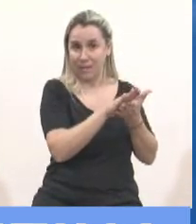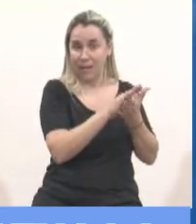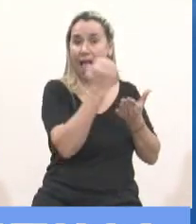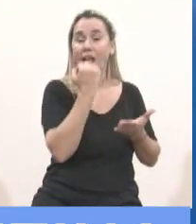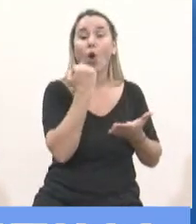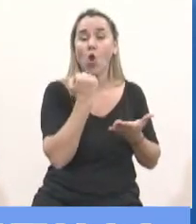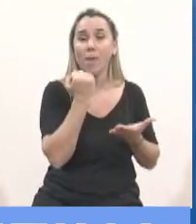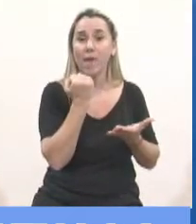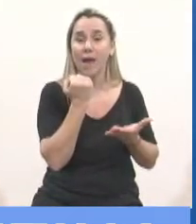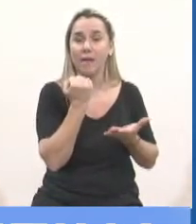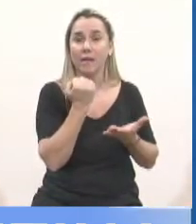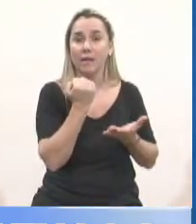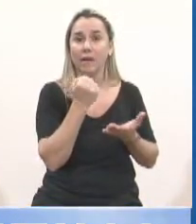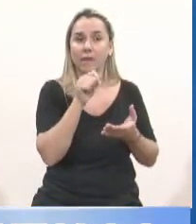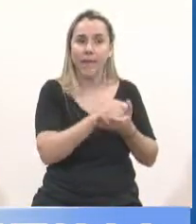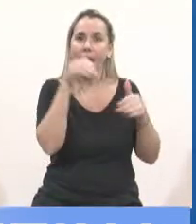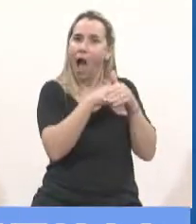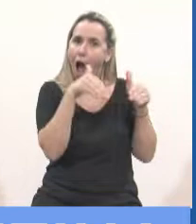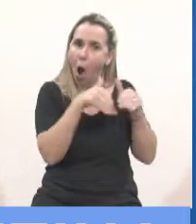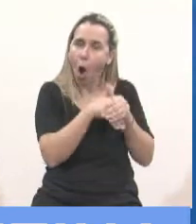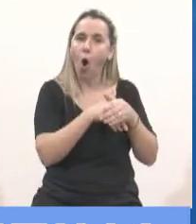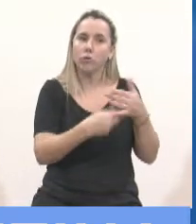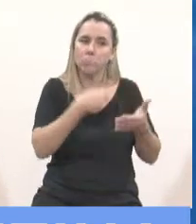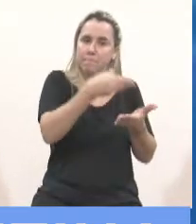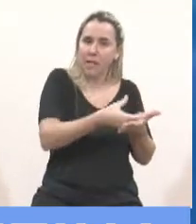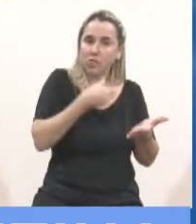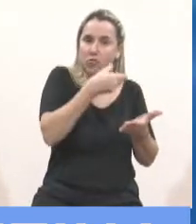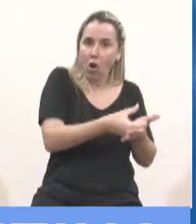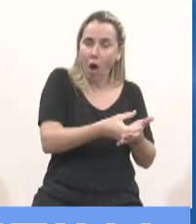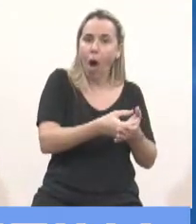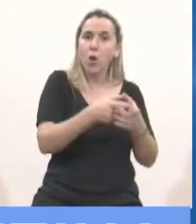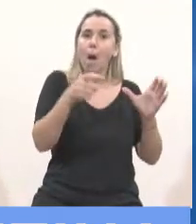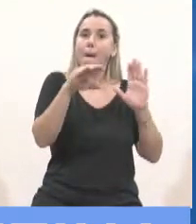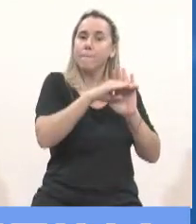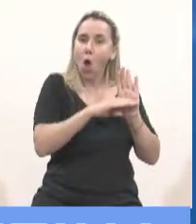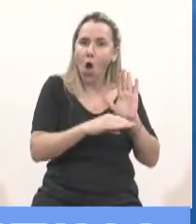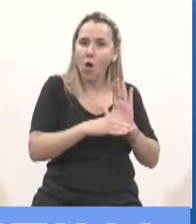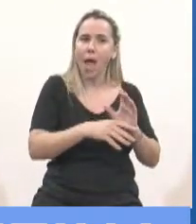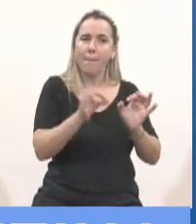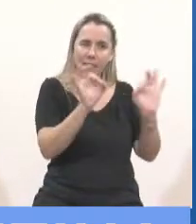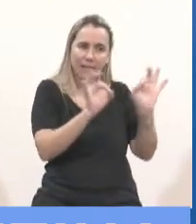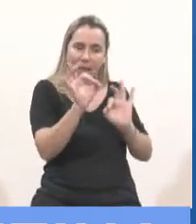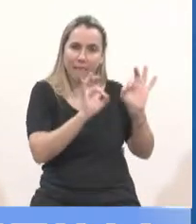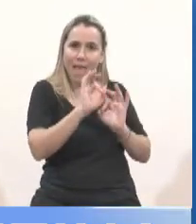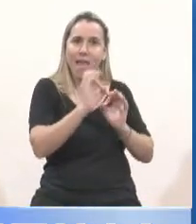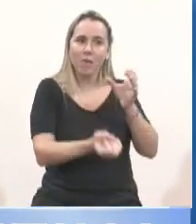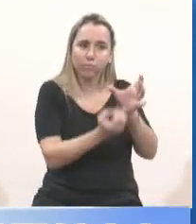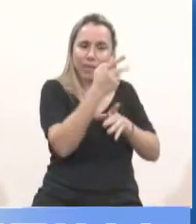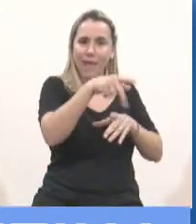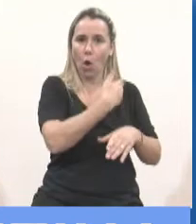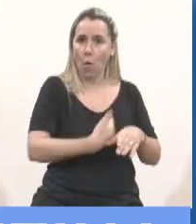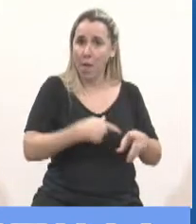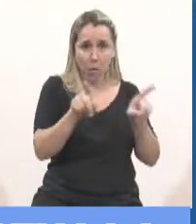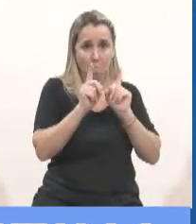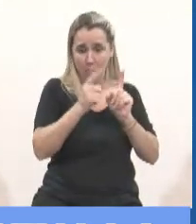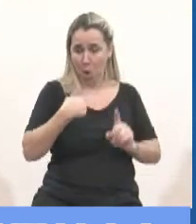economía que el ahorro, la inversión, programas estratégicos de desarrollo por parte del gobierno, como lo hicimos